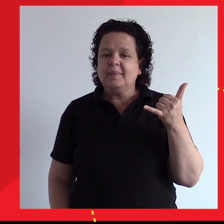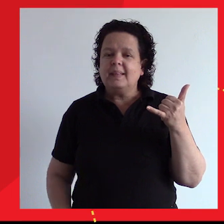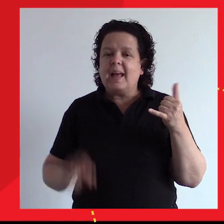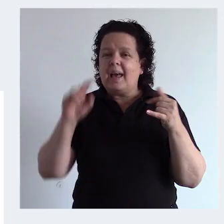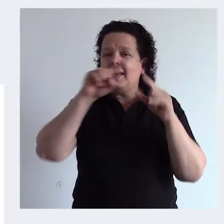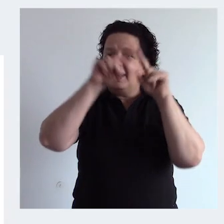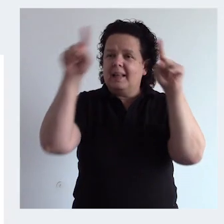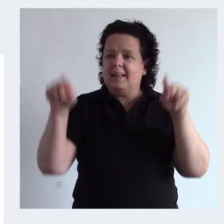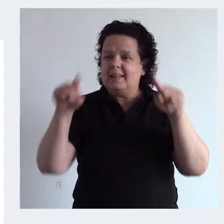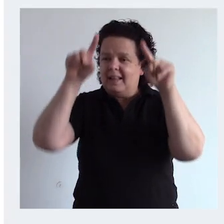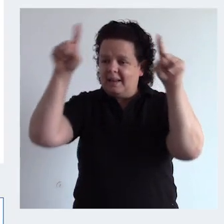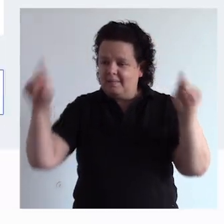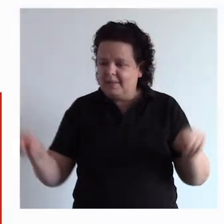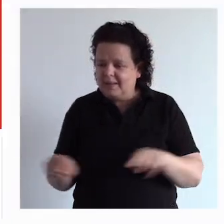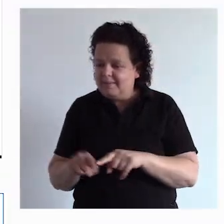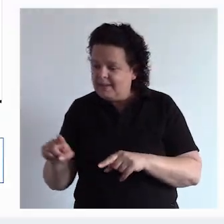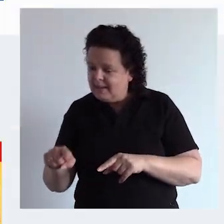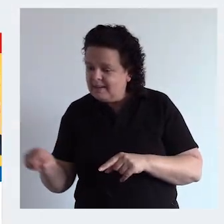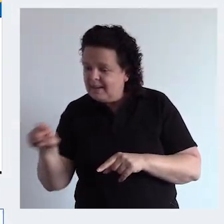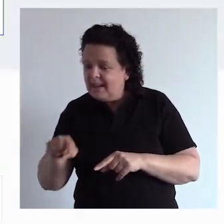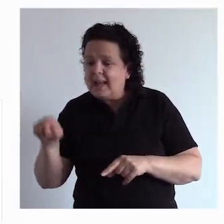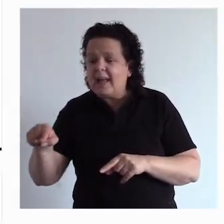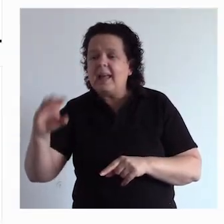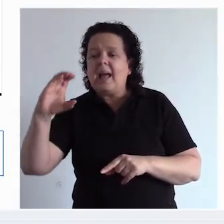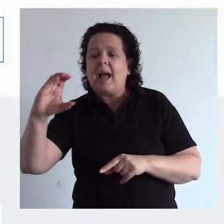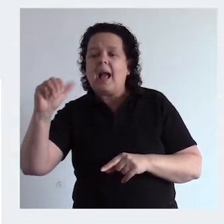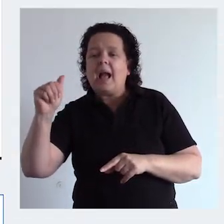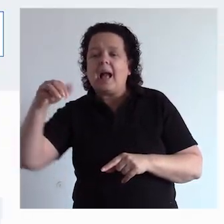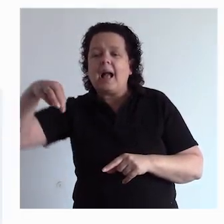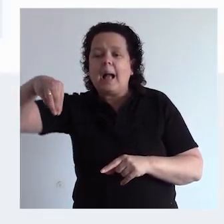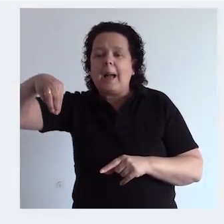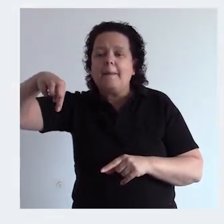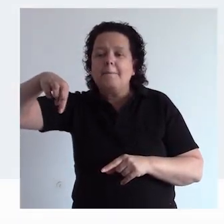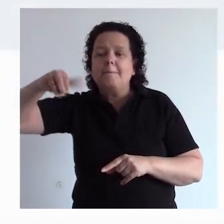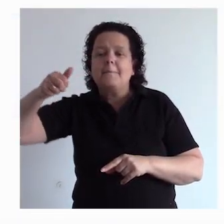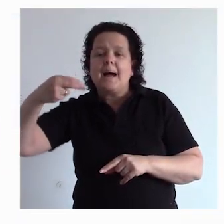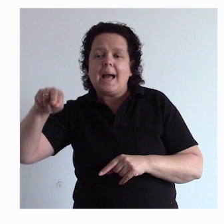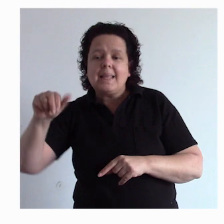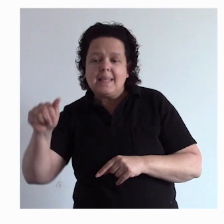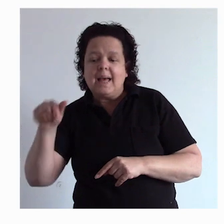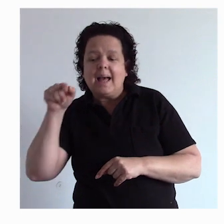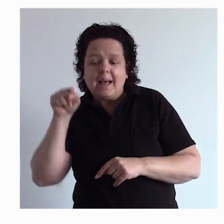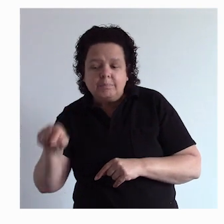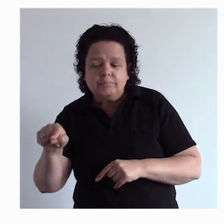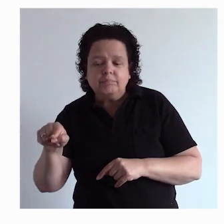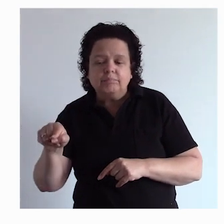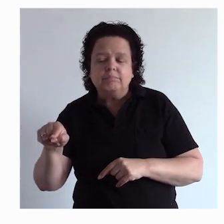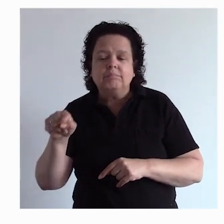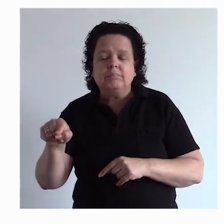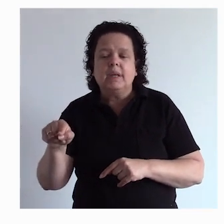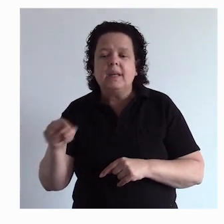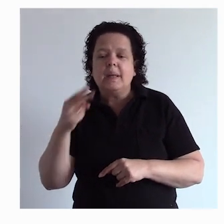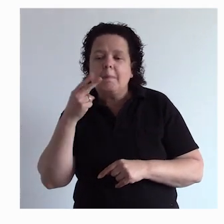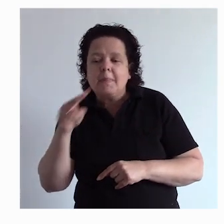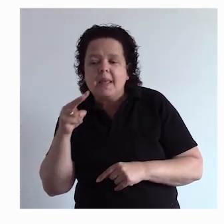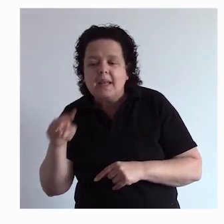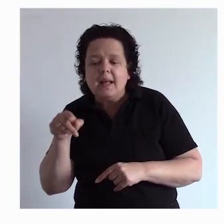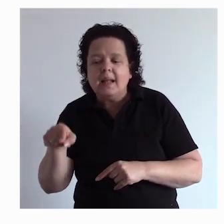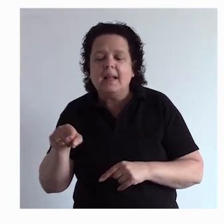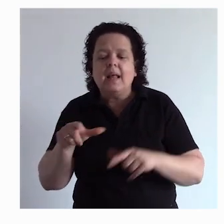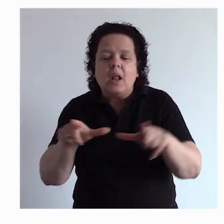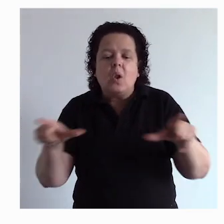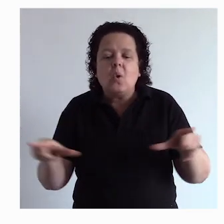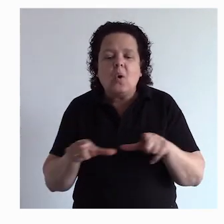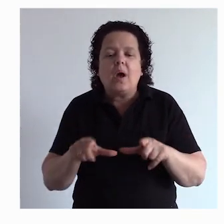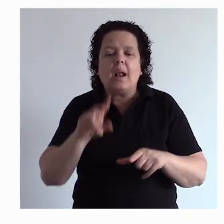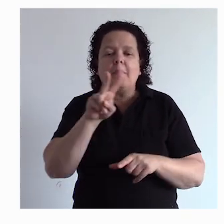www.gob.pe/conadis. Dirígete a la parte inferior de la página, a la sección Campañas o Enlaces de Interés, y ubique